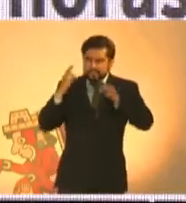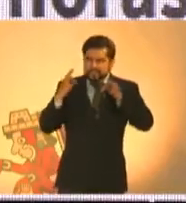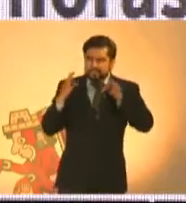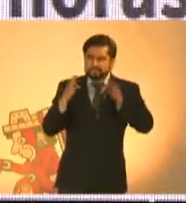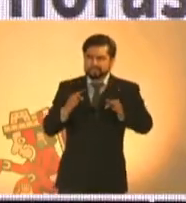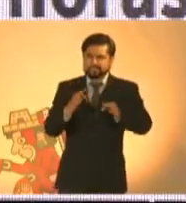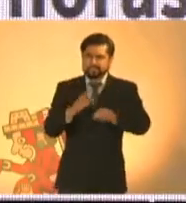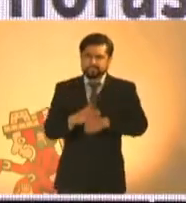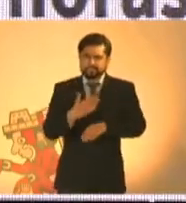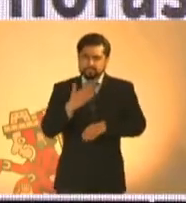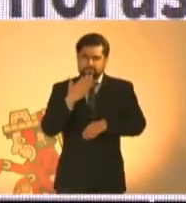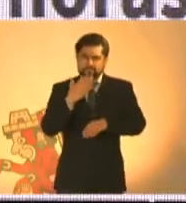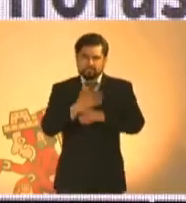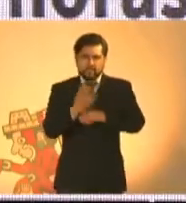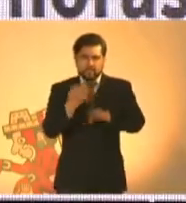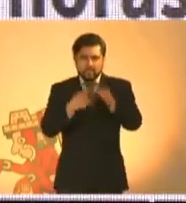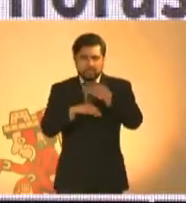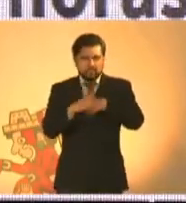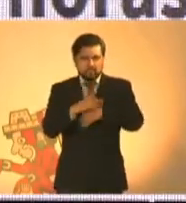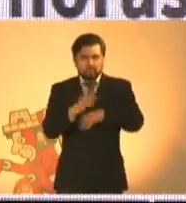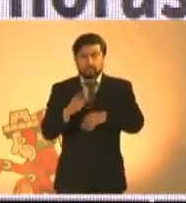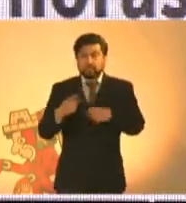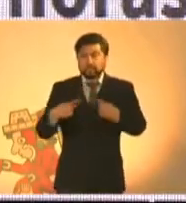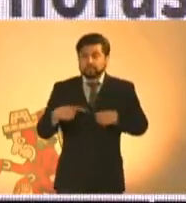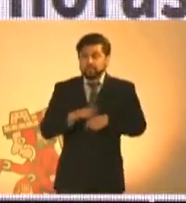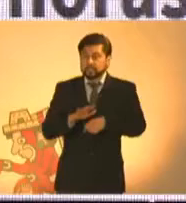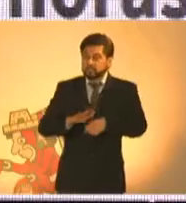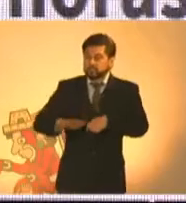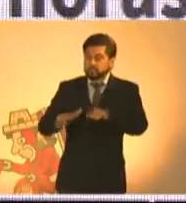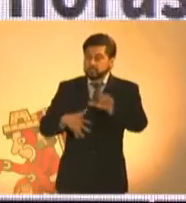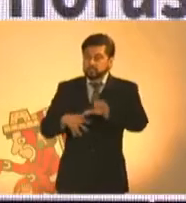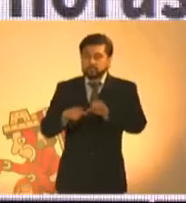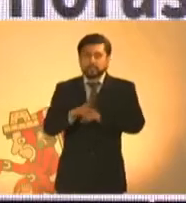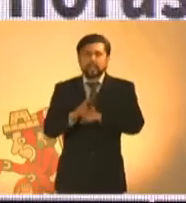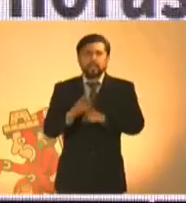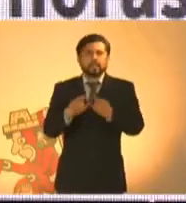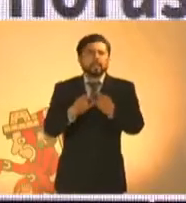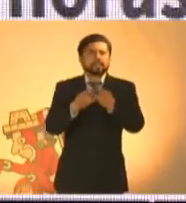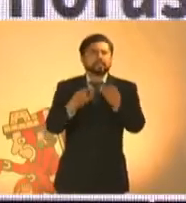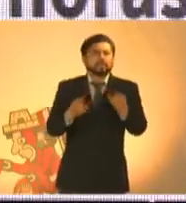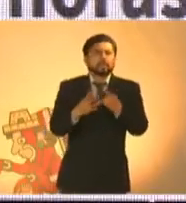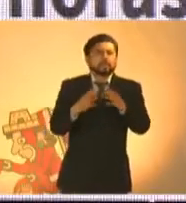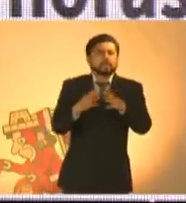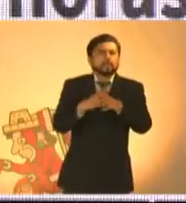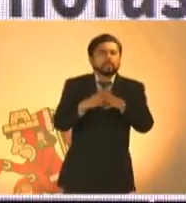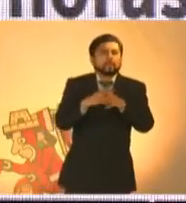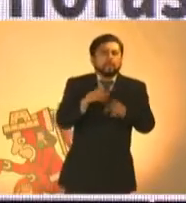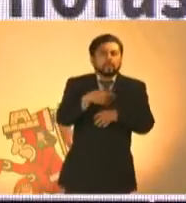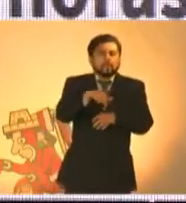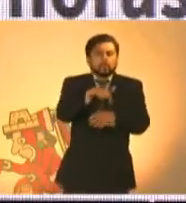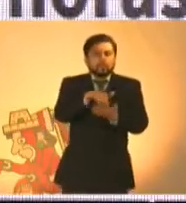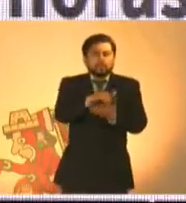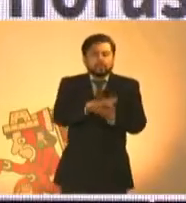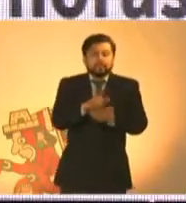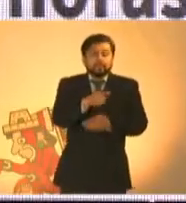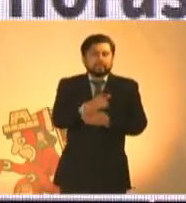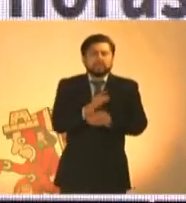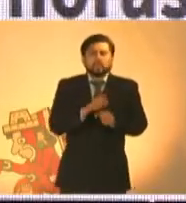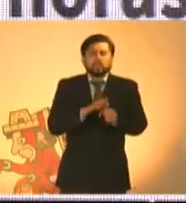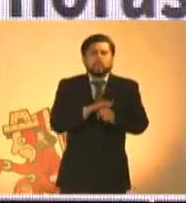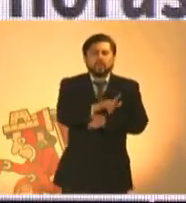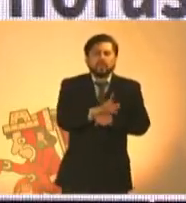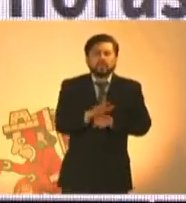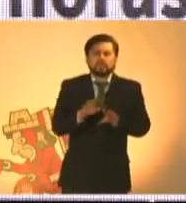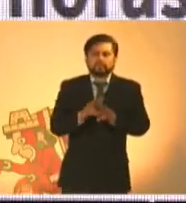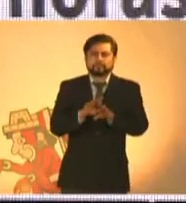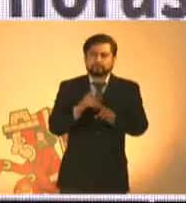mexicanos y latinoamericanos y es la historia de una batalla la batalla que arranca con el régimen colonial hispánico